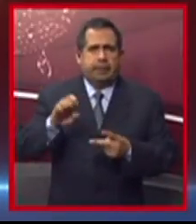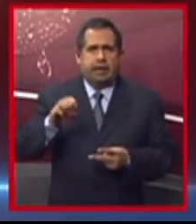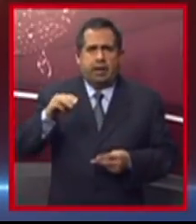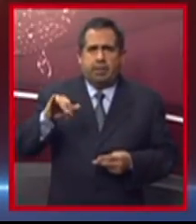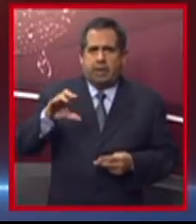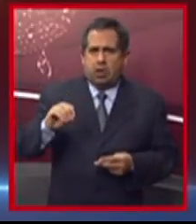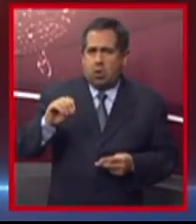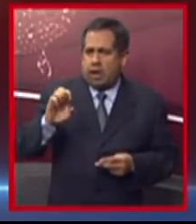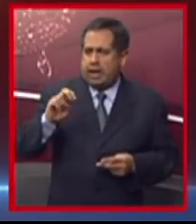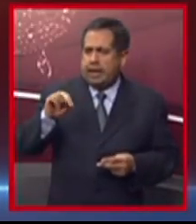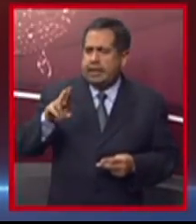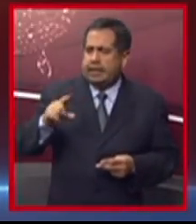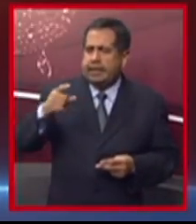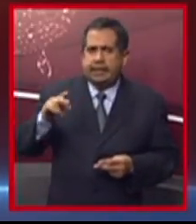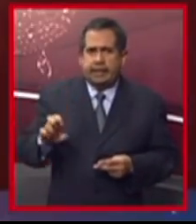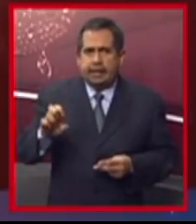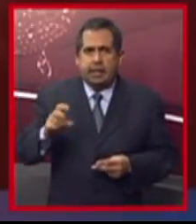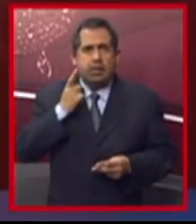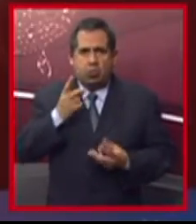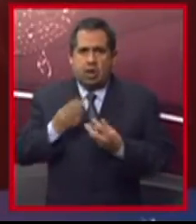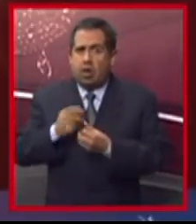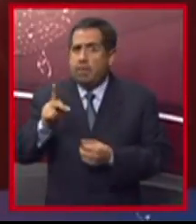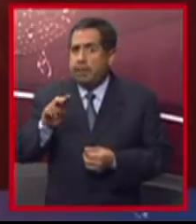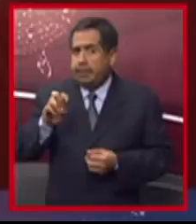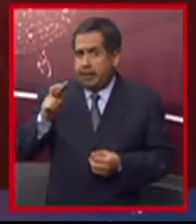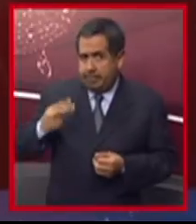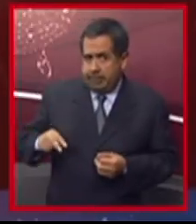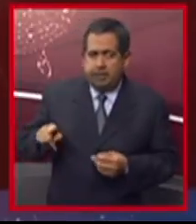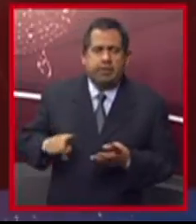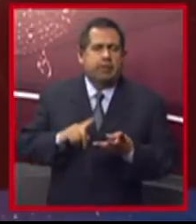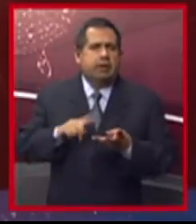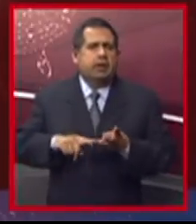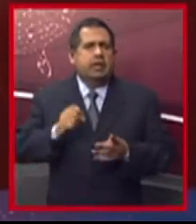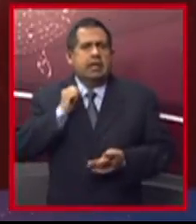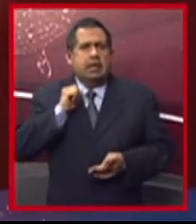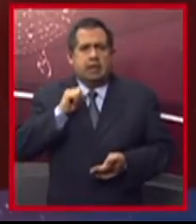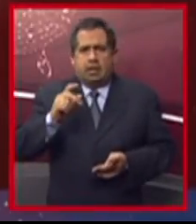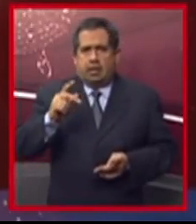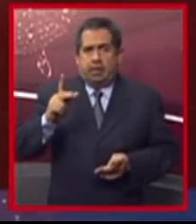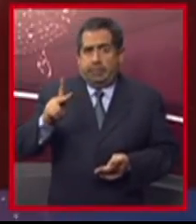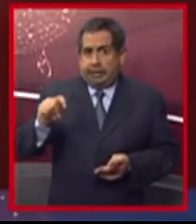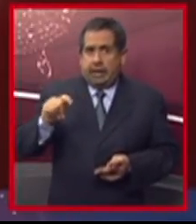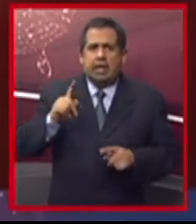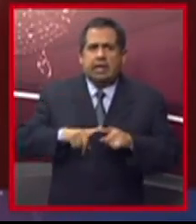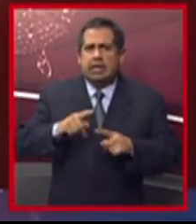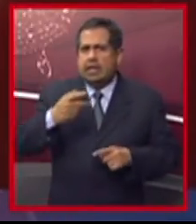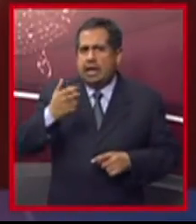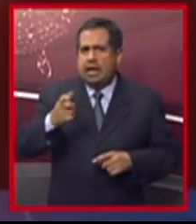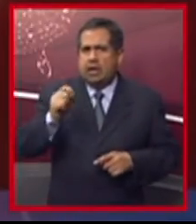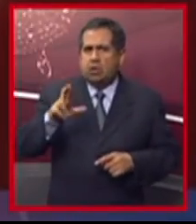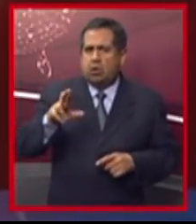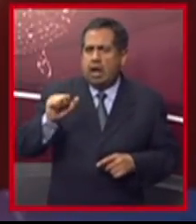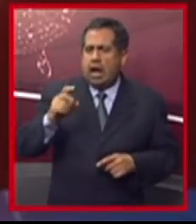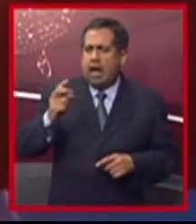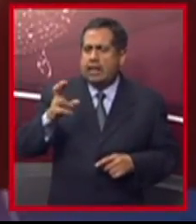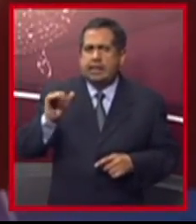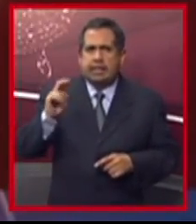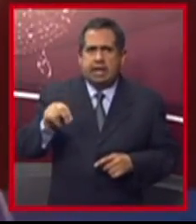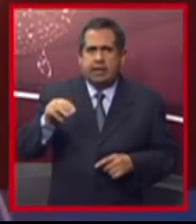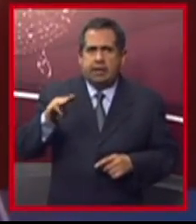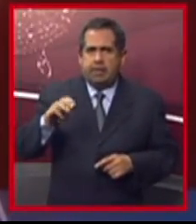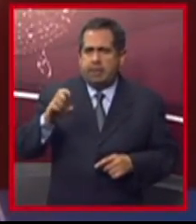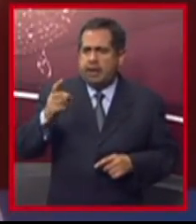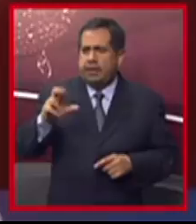Emilio Enrique Salazar Farías, diputado del Partido Verde, y el senador del Partido del Trabajo, Héctor Adrián Menchaca